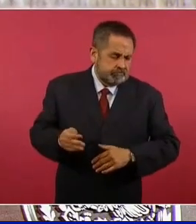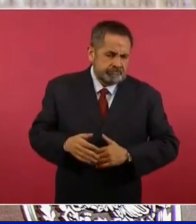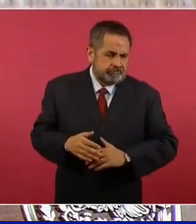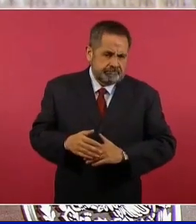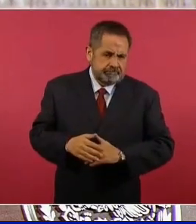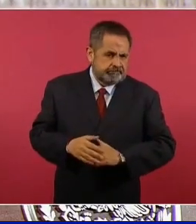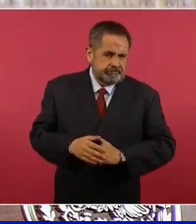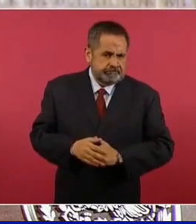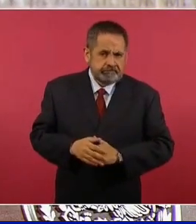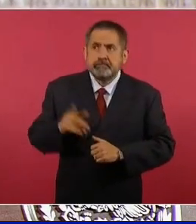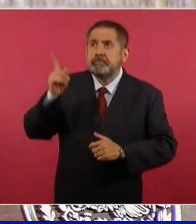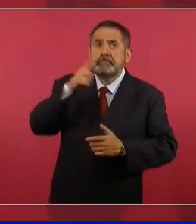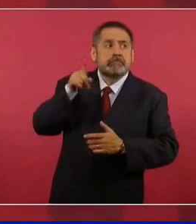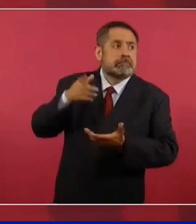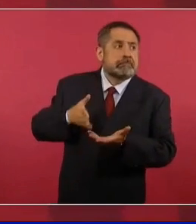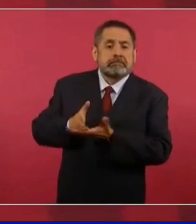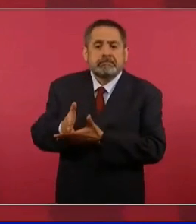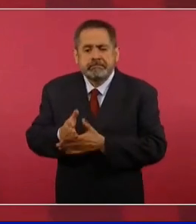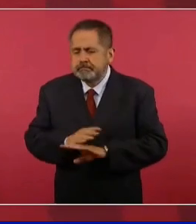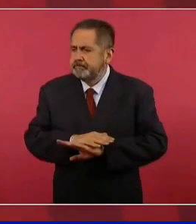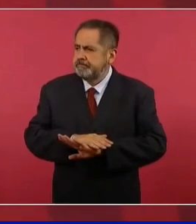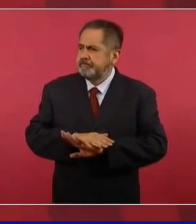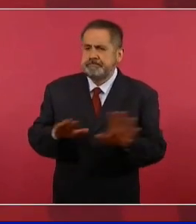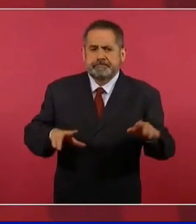ese intervencionismo.